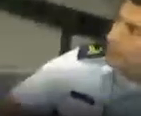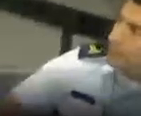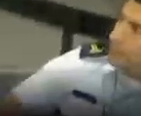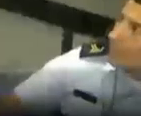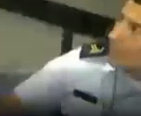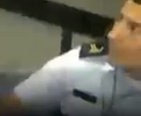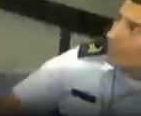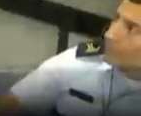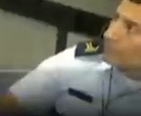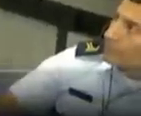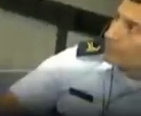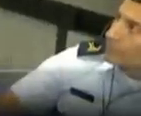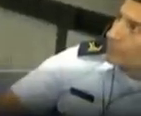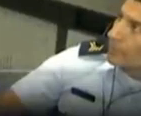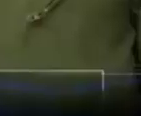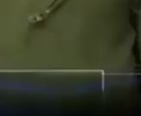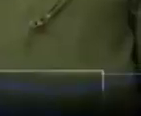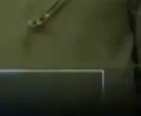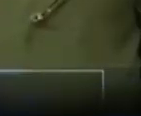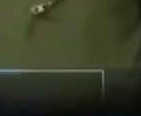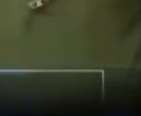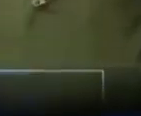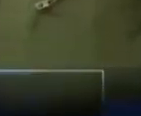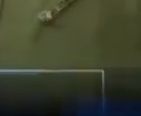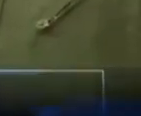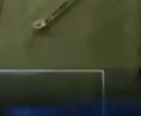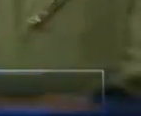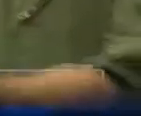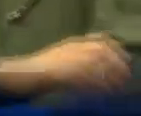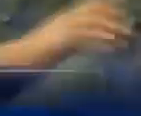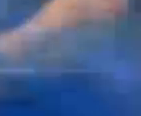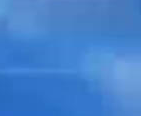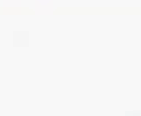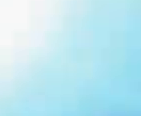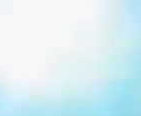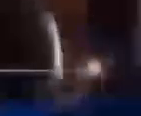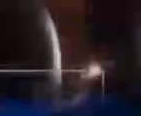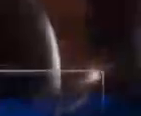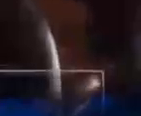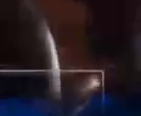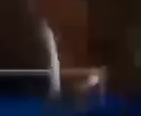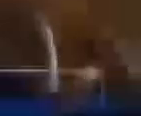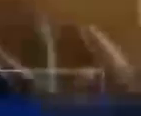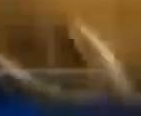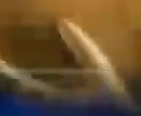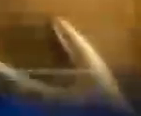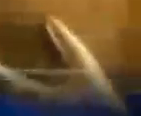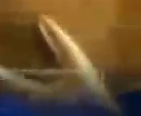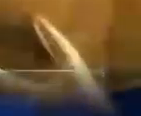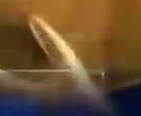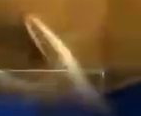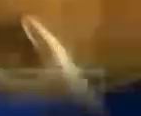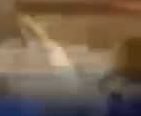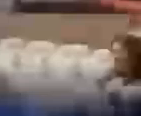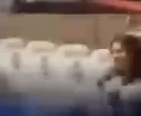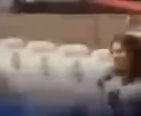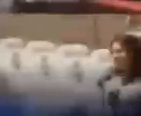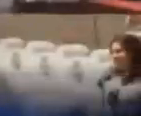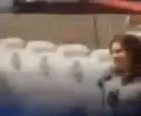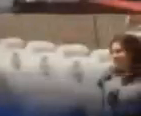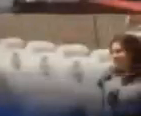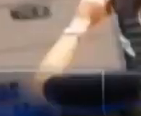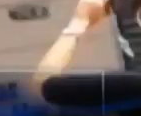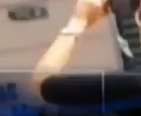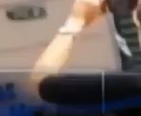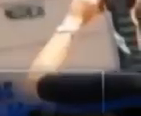Ecuador cuenta con el más moderno sistema integrado de radares en América Latina. Ecuador, nuevamente nominado por cuarta